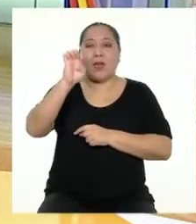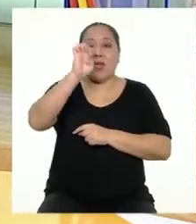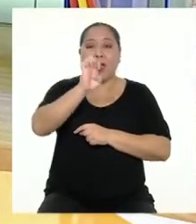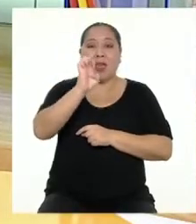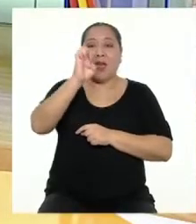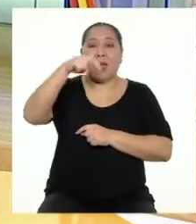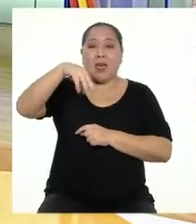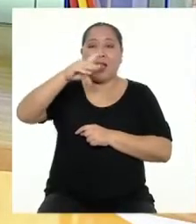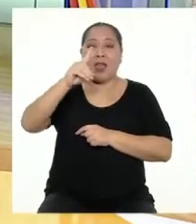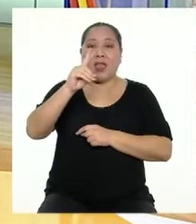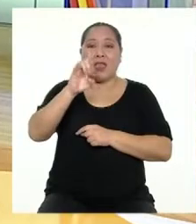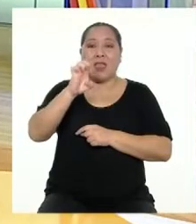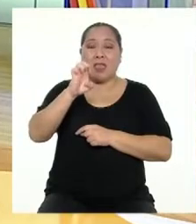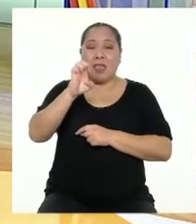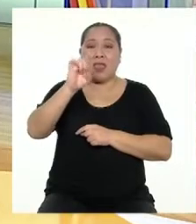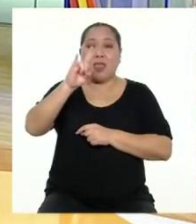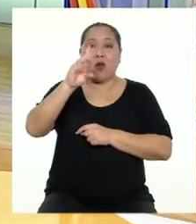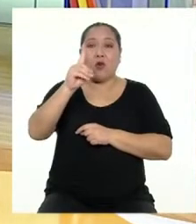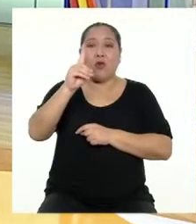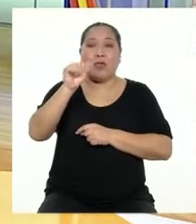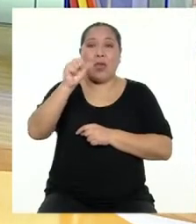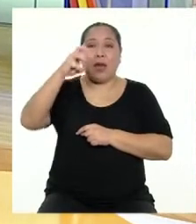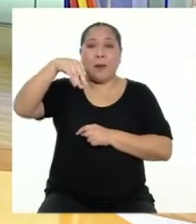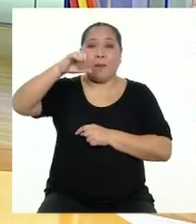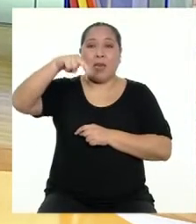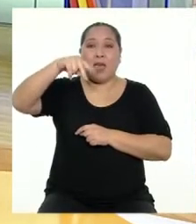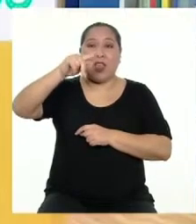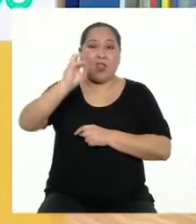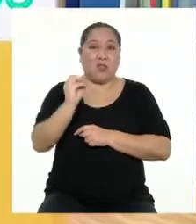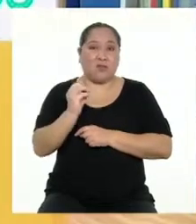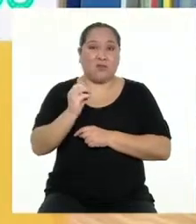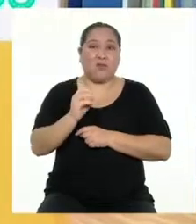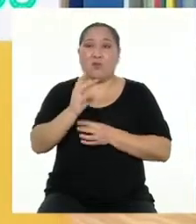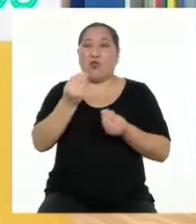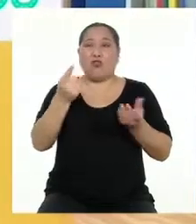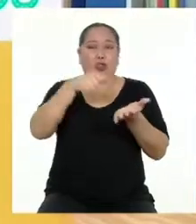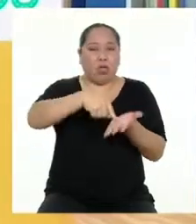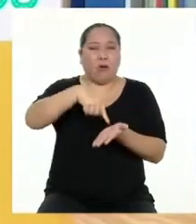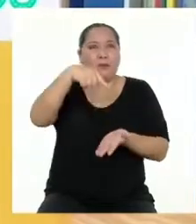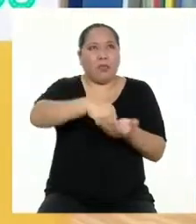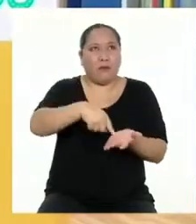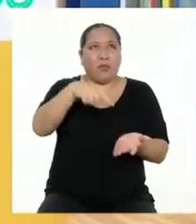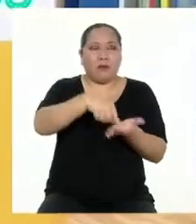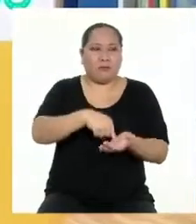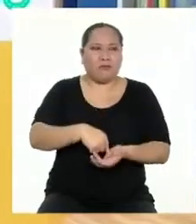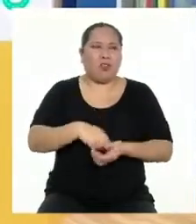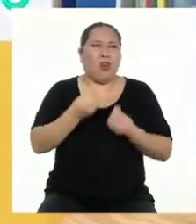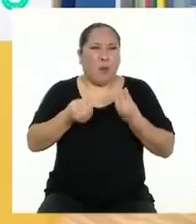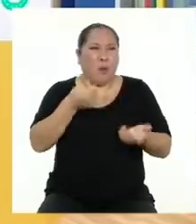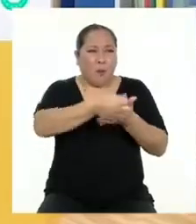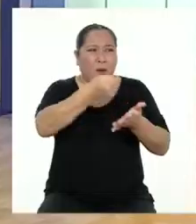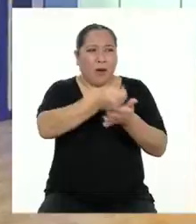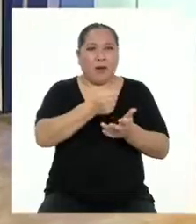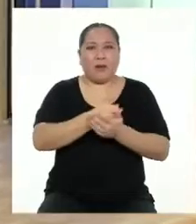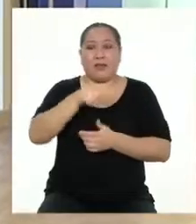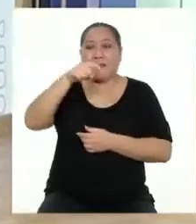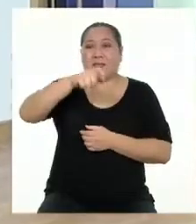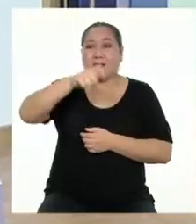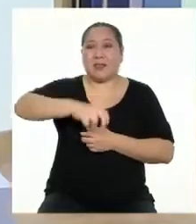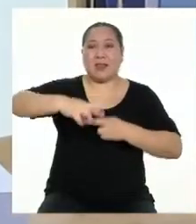pagar las deudas que se generan adquiriendo esos objetos suntuosos? Hay que ser muy responsables, no solo